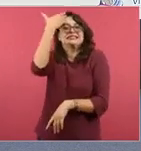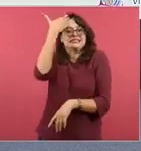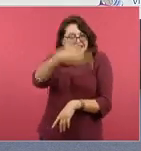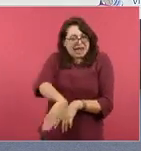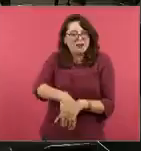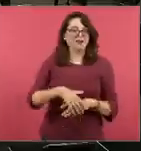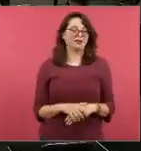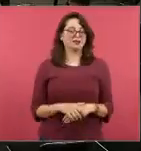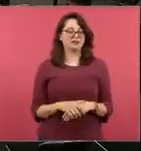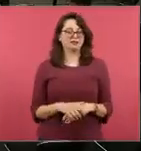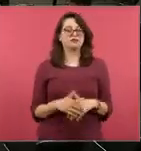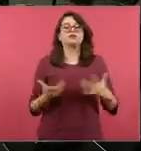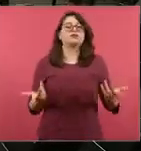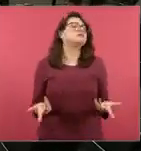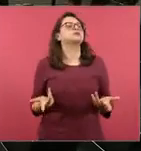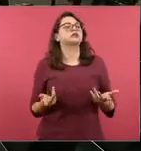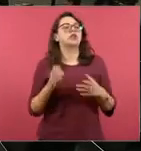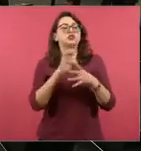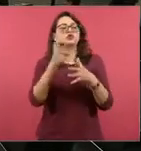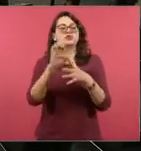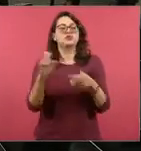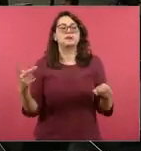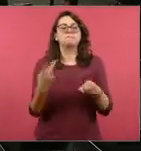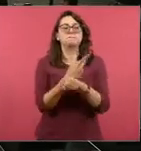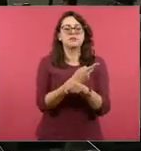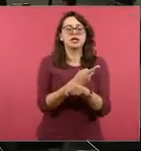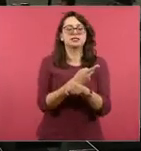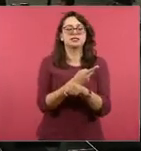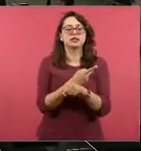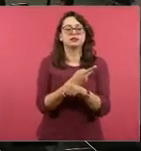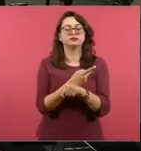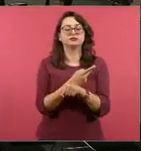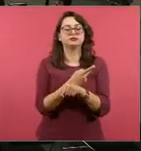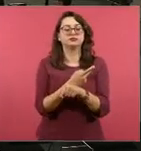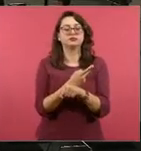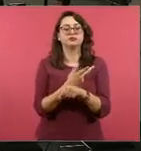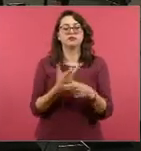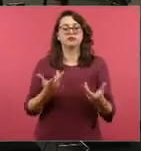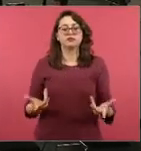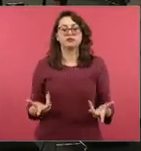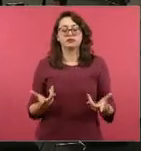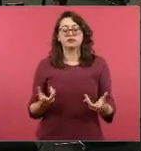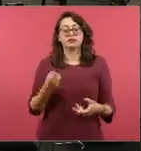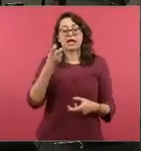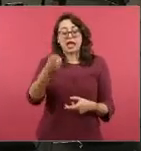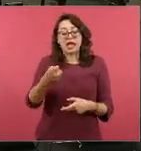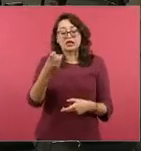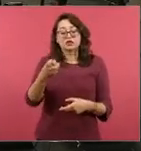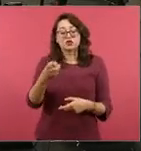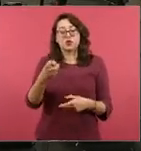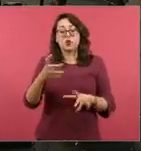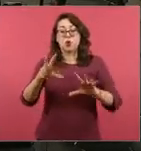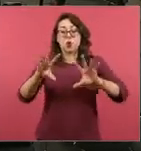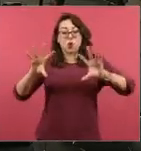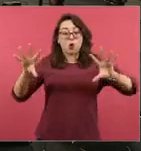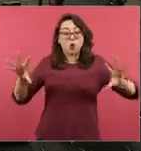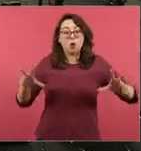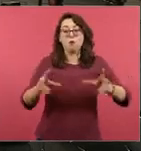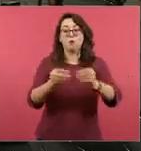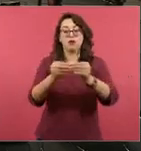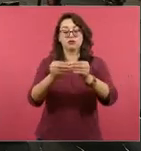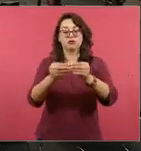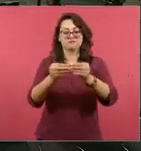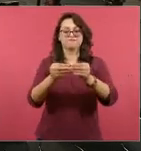que, ¿qué sucede entonces? Para darle un sentido de estructura a todo esto, pues está un plan y